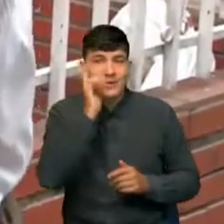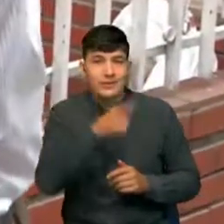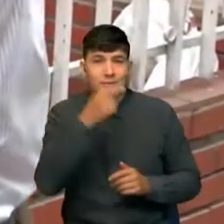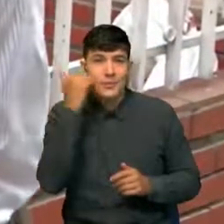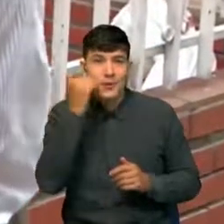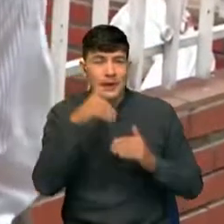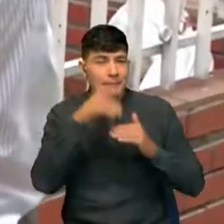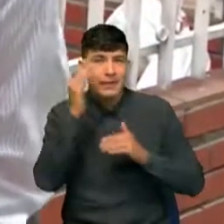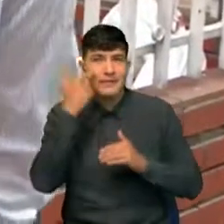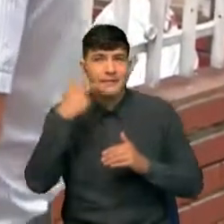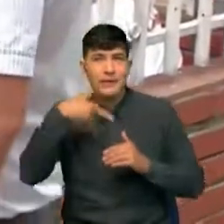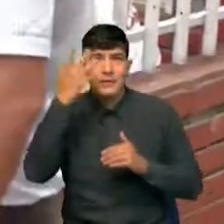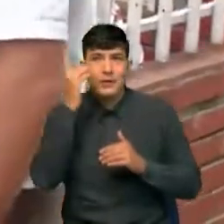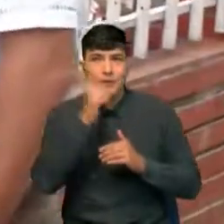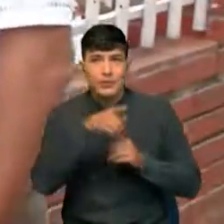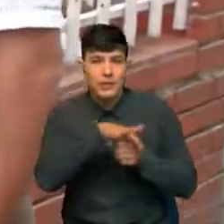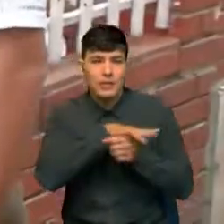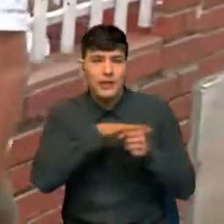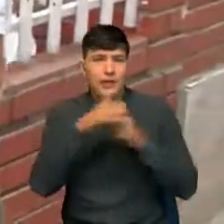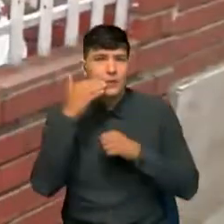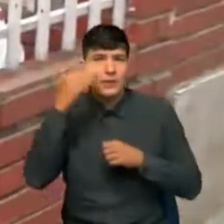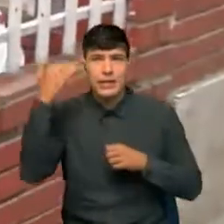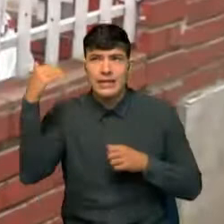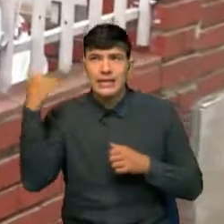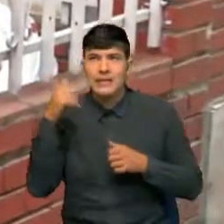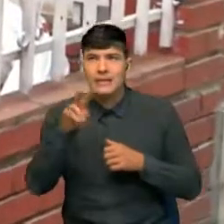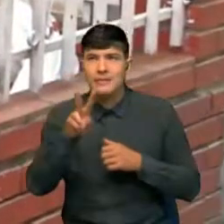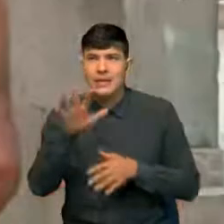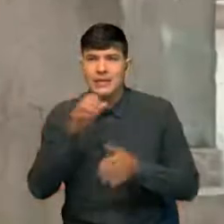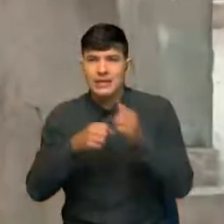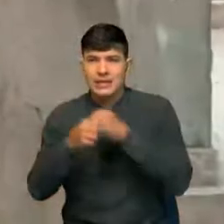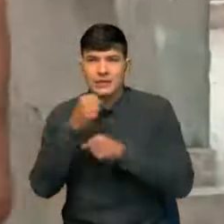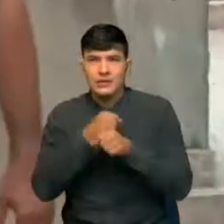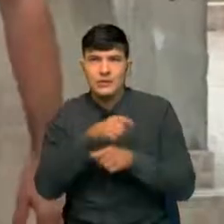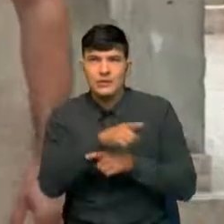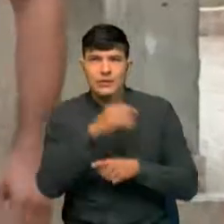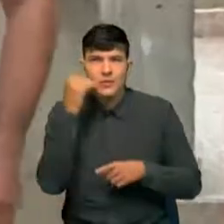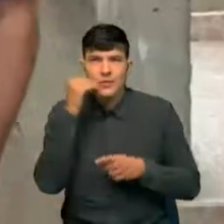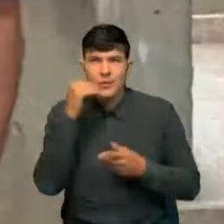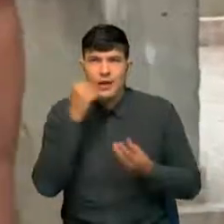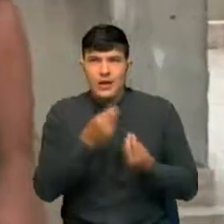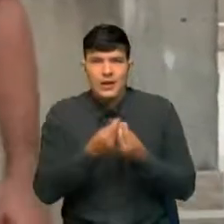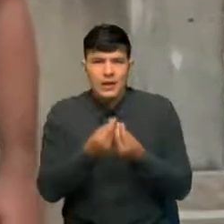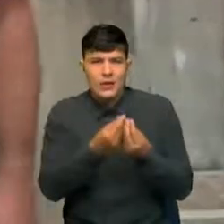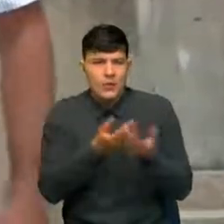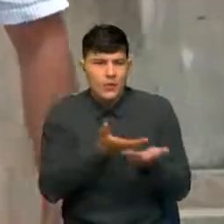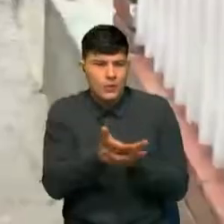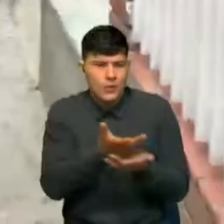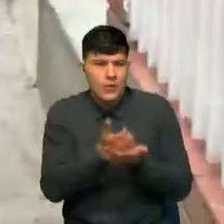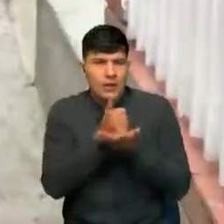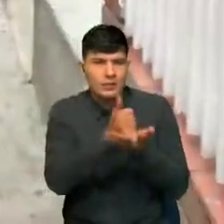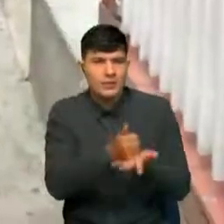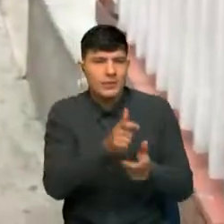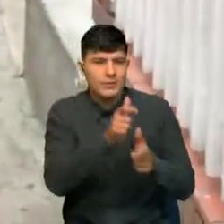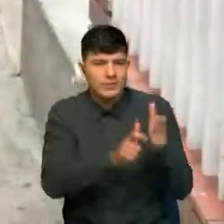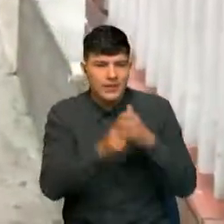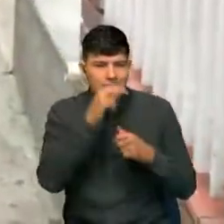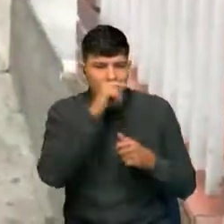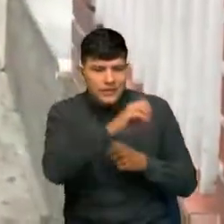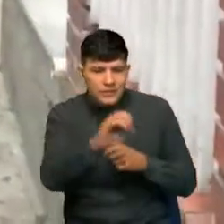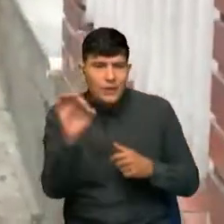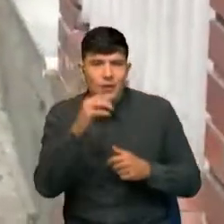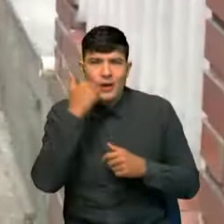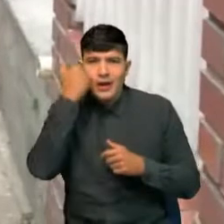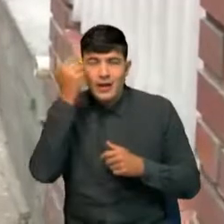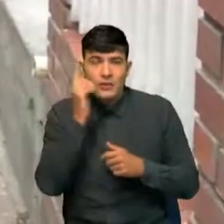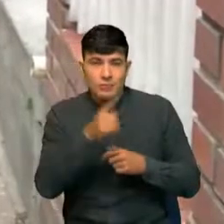populares del barrio y porque desde hace 25 años es quien aconseja y ayuda a los pequeños y adultos de Villampis.